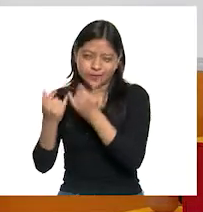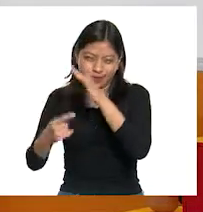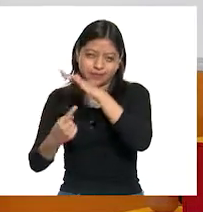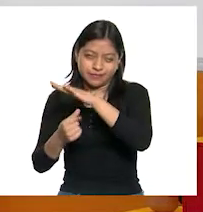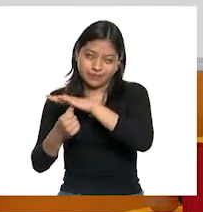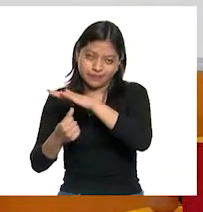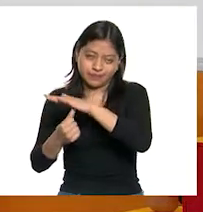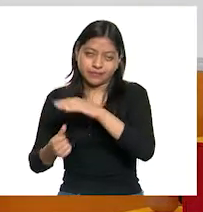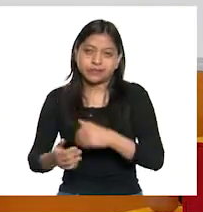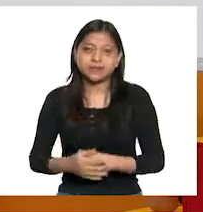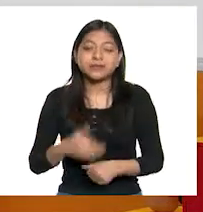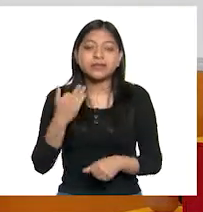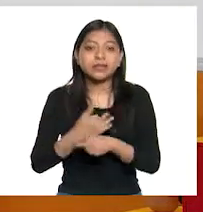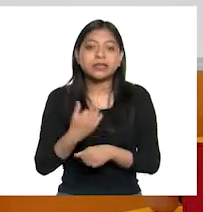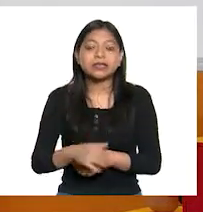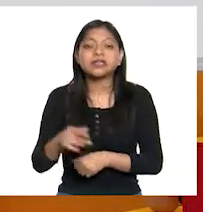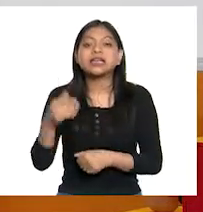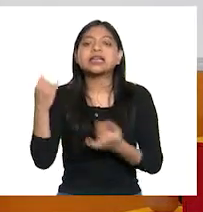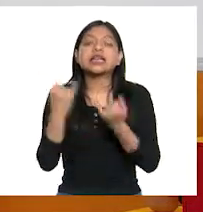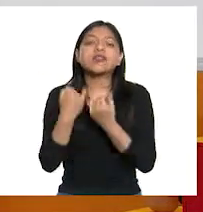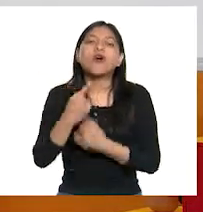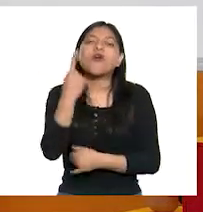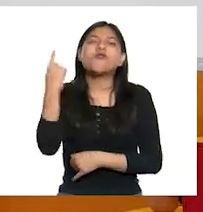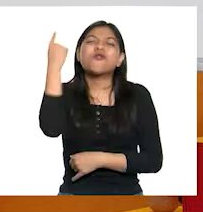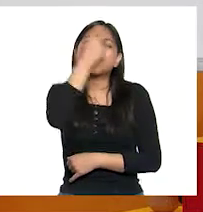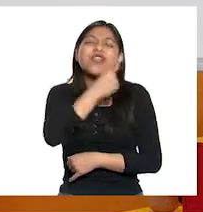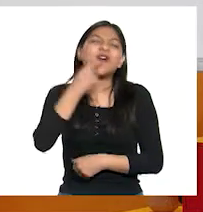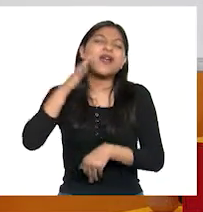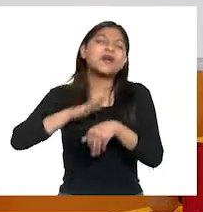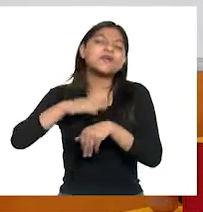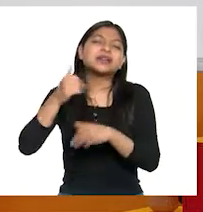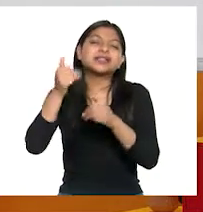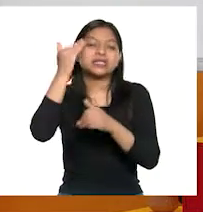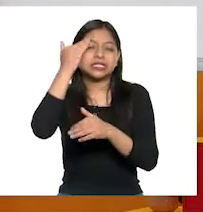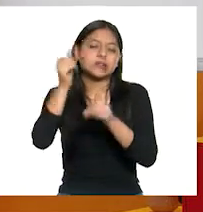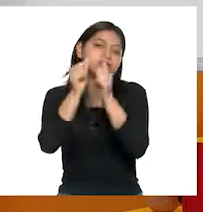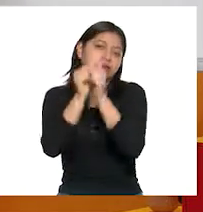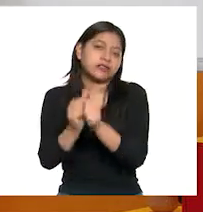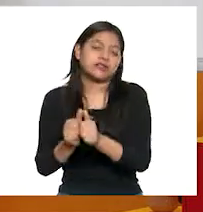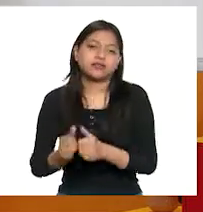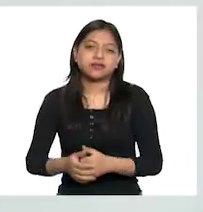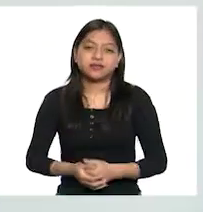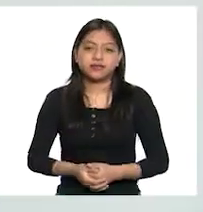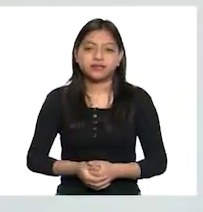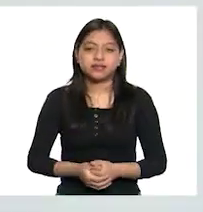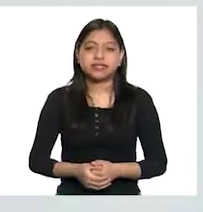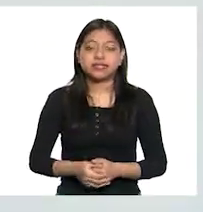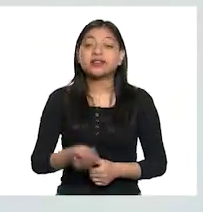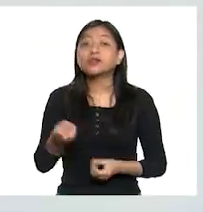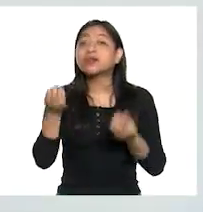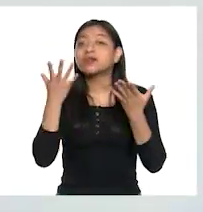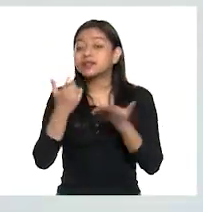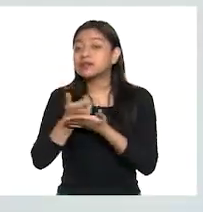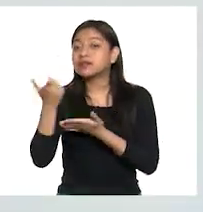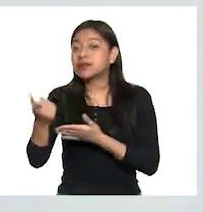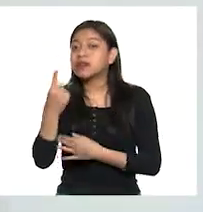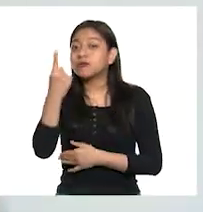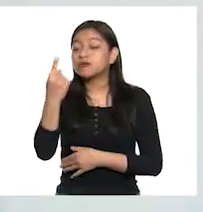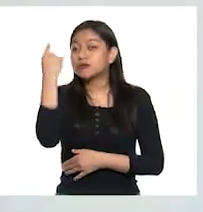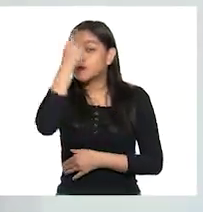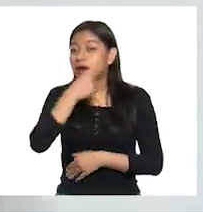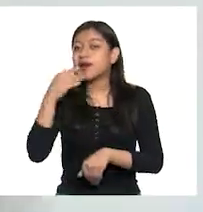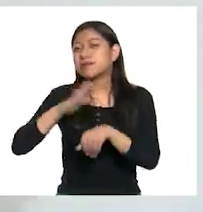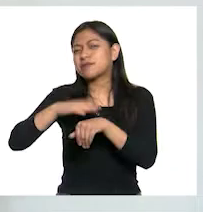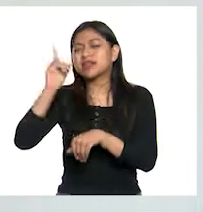vamos a agregar la hora adicional. La hora adicional es 650. 650. Vamos a anotar 650 de la hora